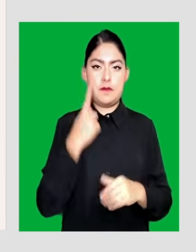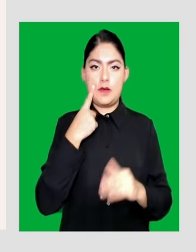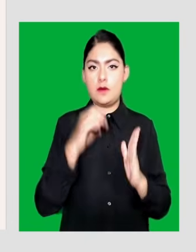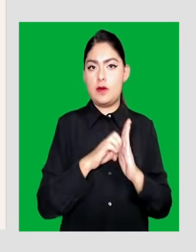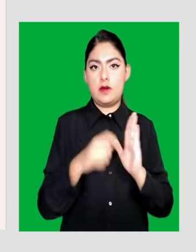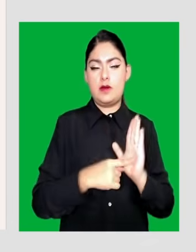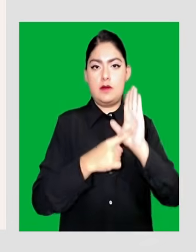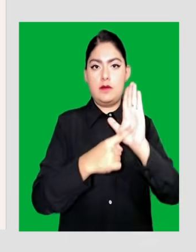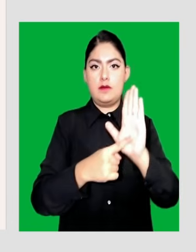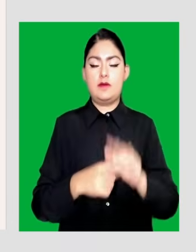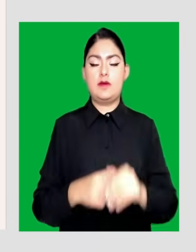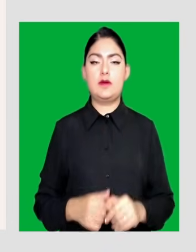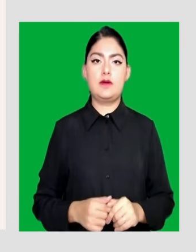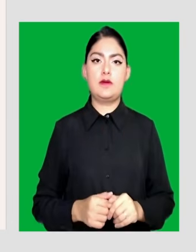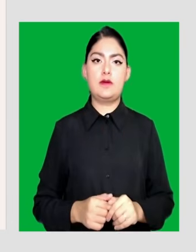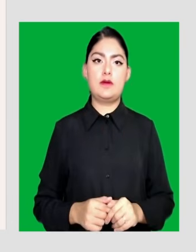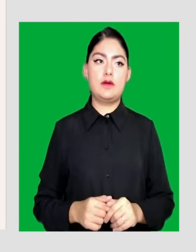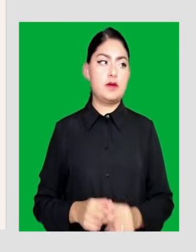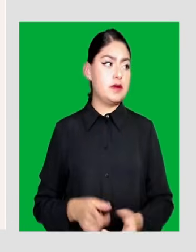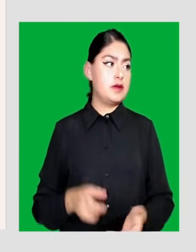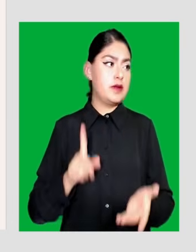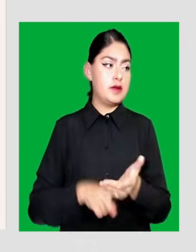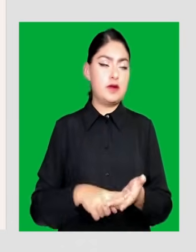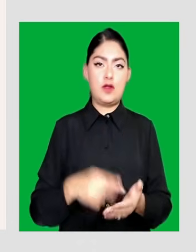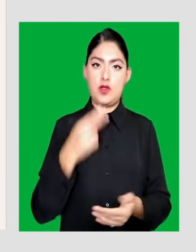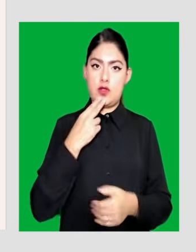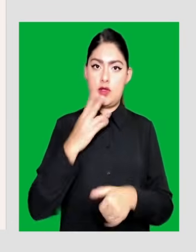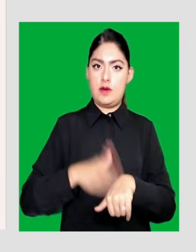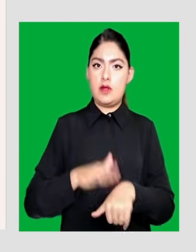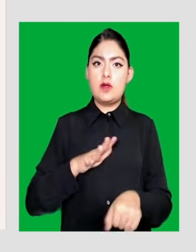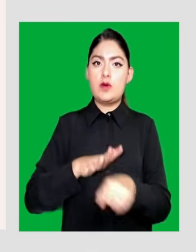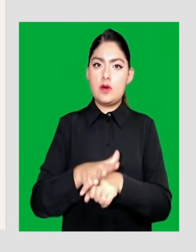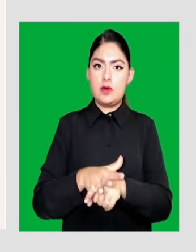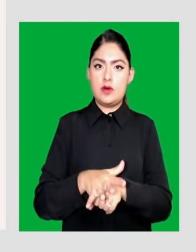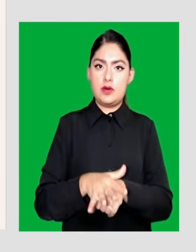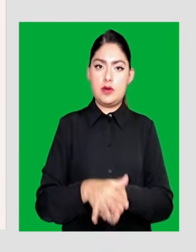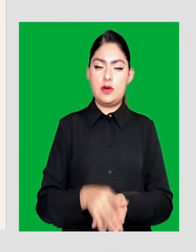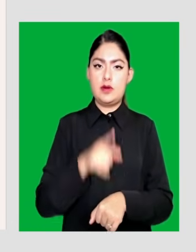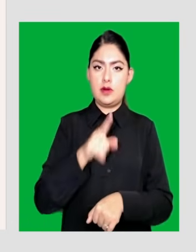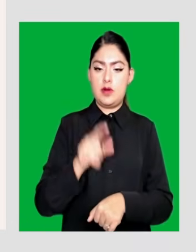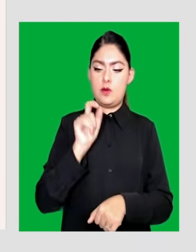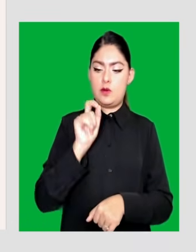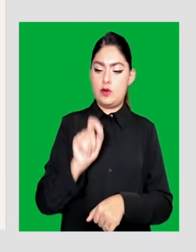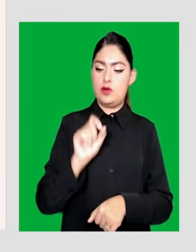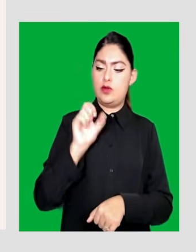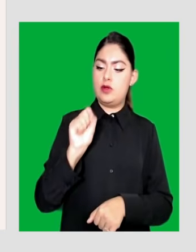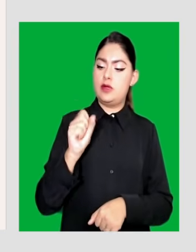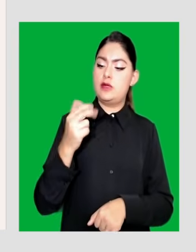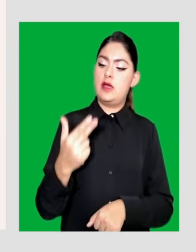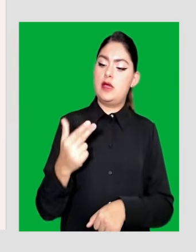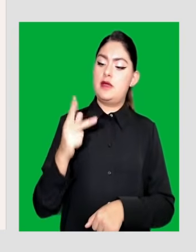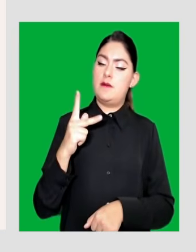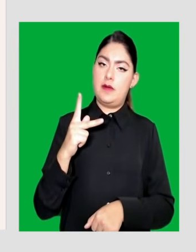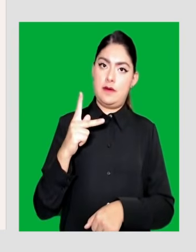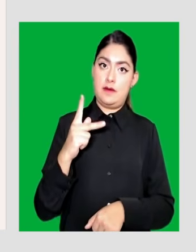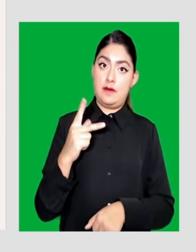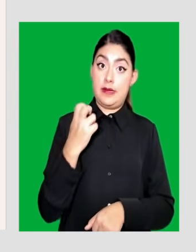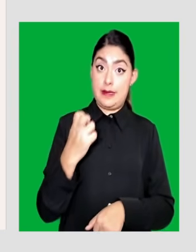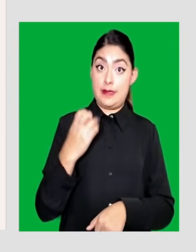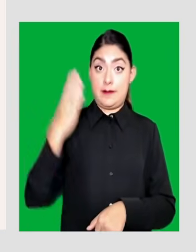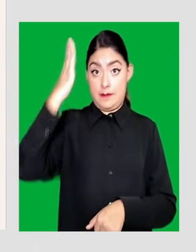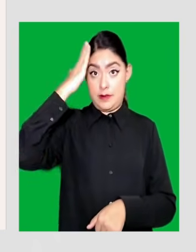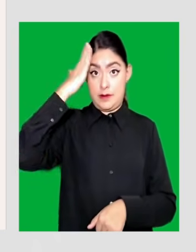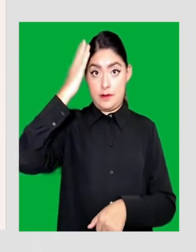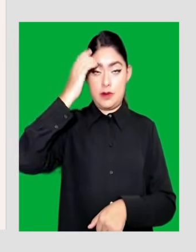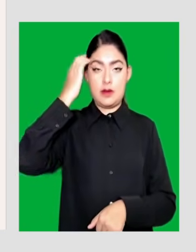propósito específico y es esencial para que el shapefile funcione correctamente. Hay 3 archivos imprescindibles y